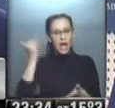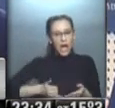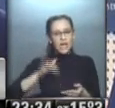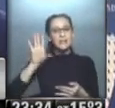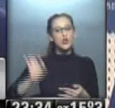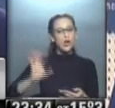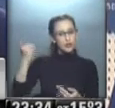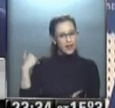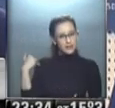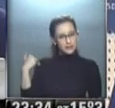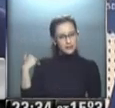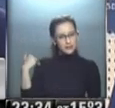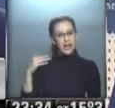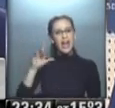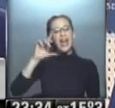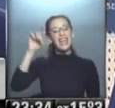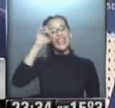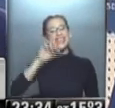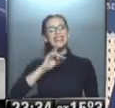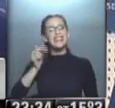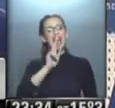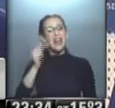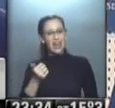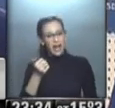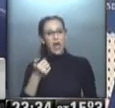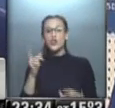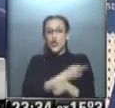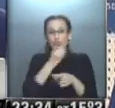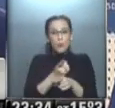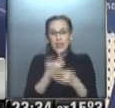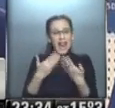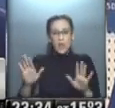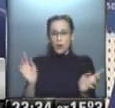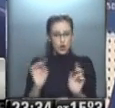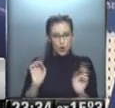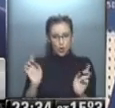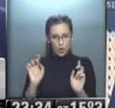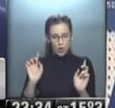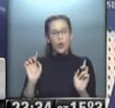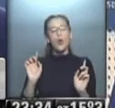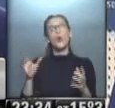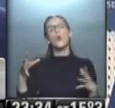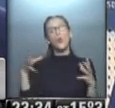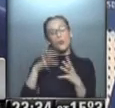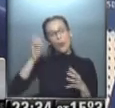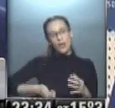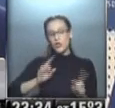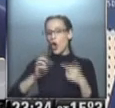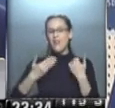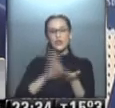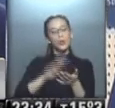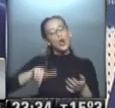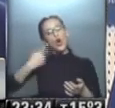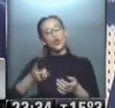de 5 años, la etarra ha sido objeto de una privación de libertad irregular. El tribunal no se expidió sobre los otros